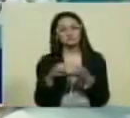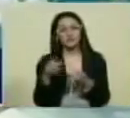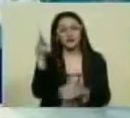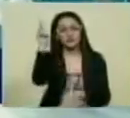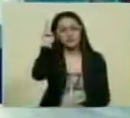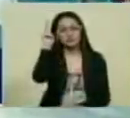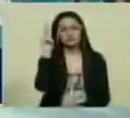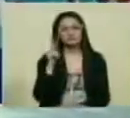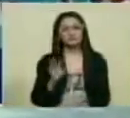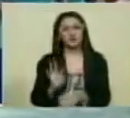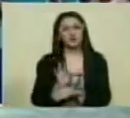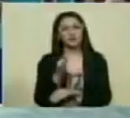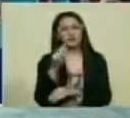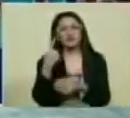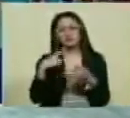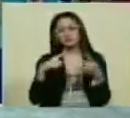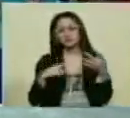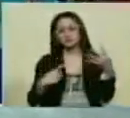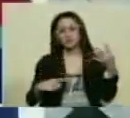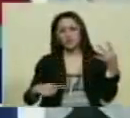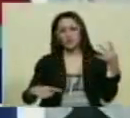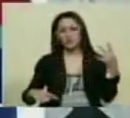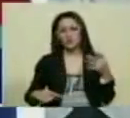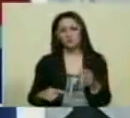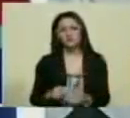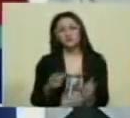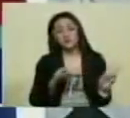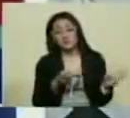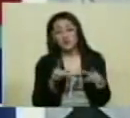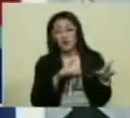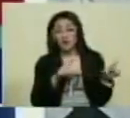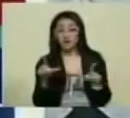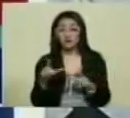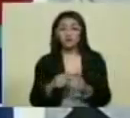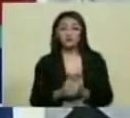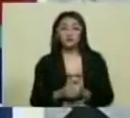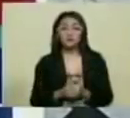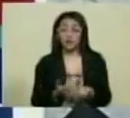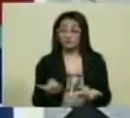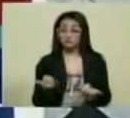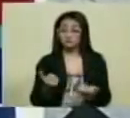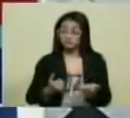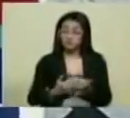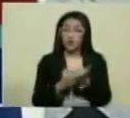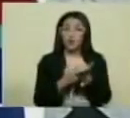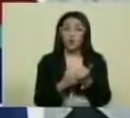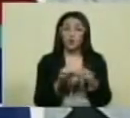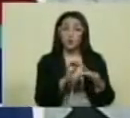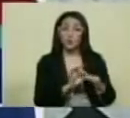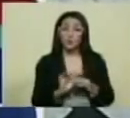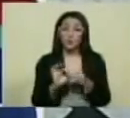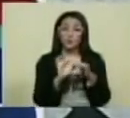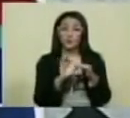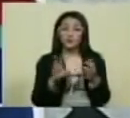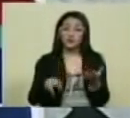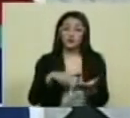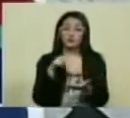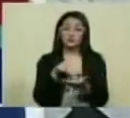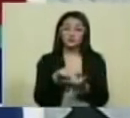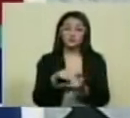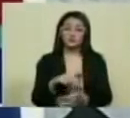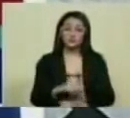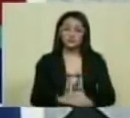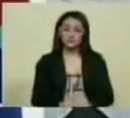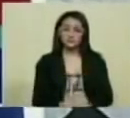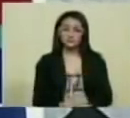CONVIVE, a Fundaciti, a Calay, Ramos Pibe, para sumarnos a un gran esfuerzo de unidad nacional.